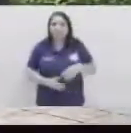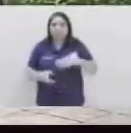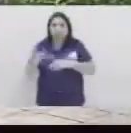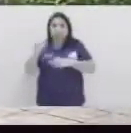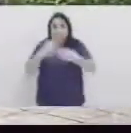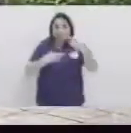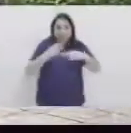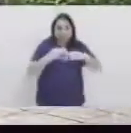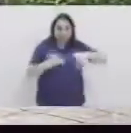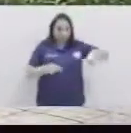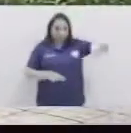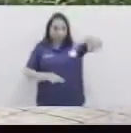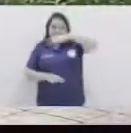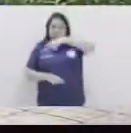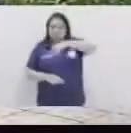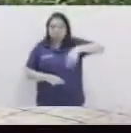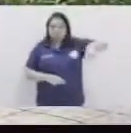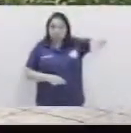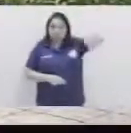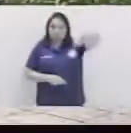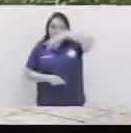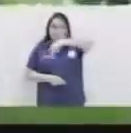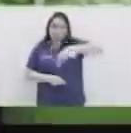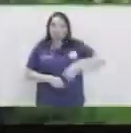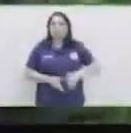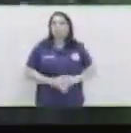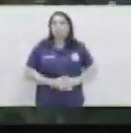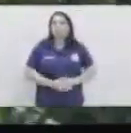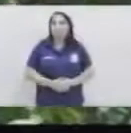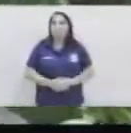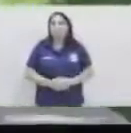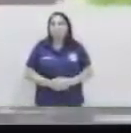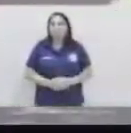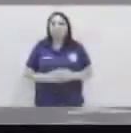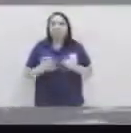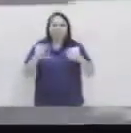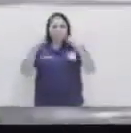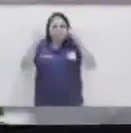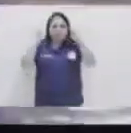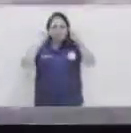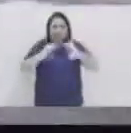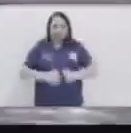Regreso. Bien. Ahora vamos a caminar más rápido.